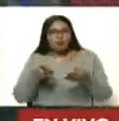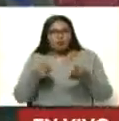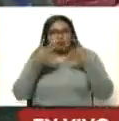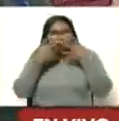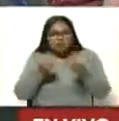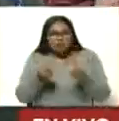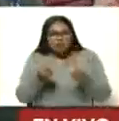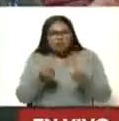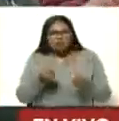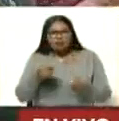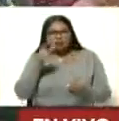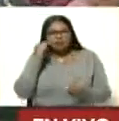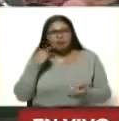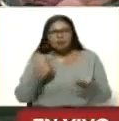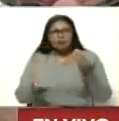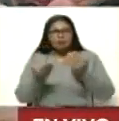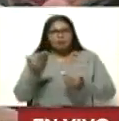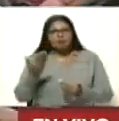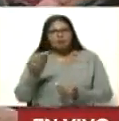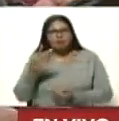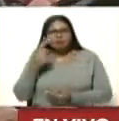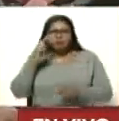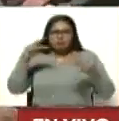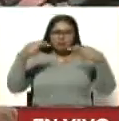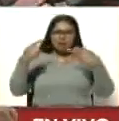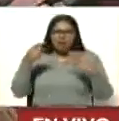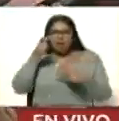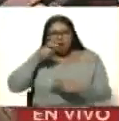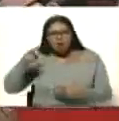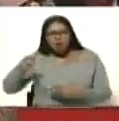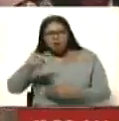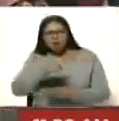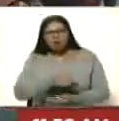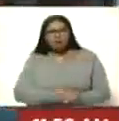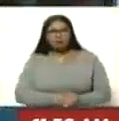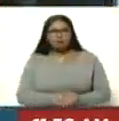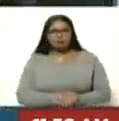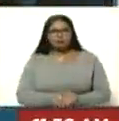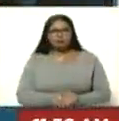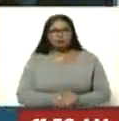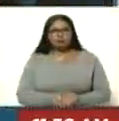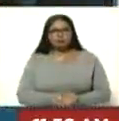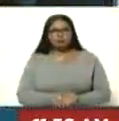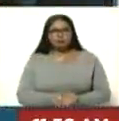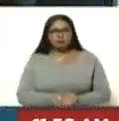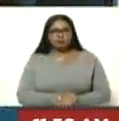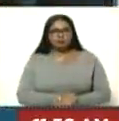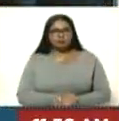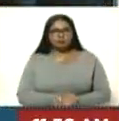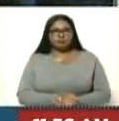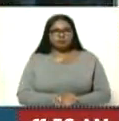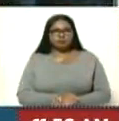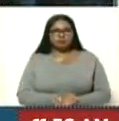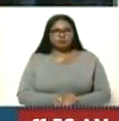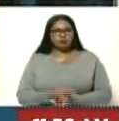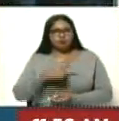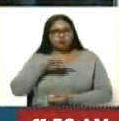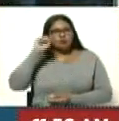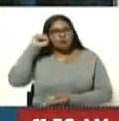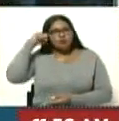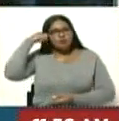entendieran la importancia de escuchar a los pueblos. Veíamos en estos días,